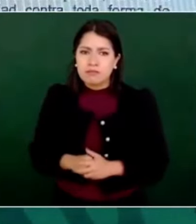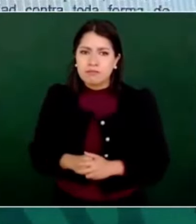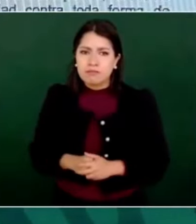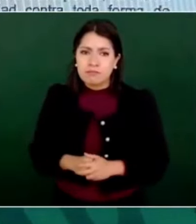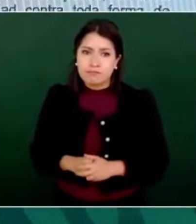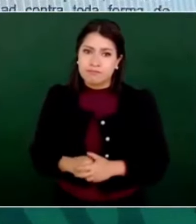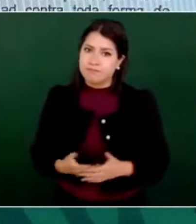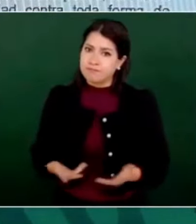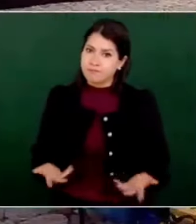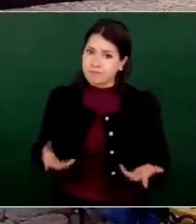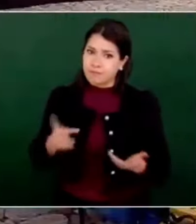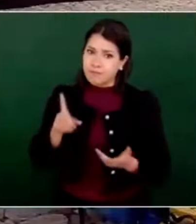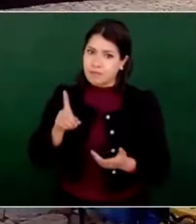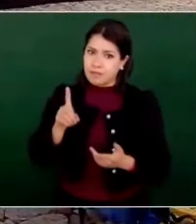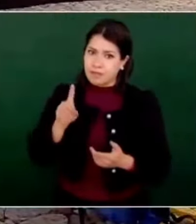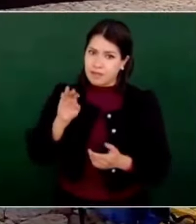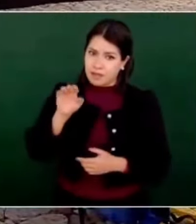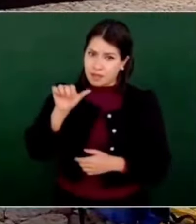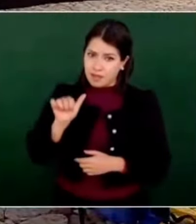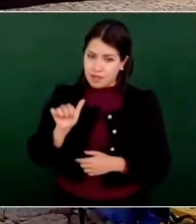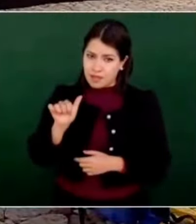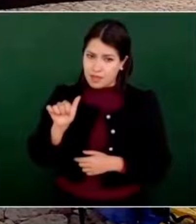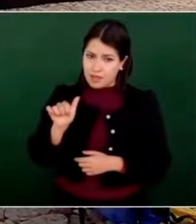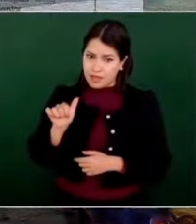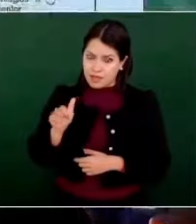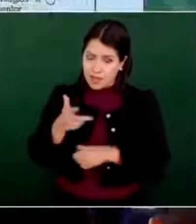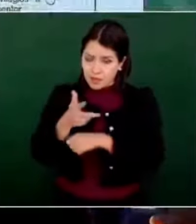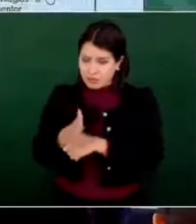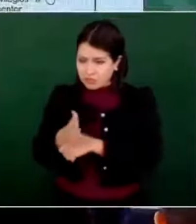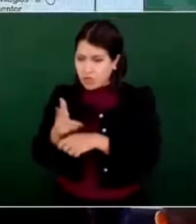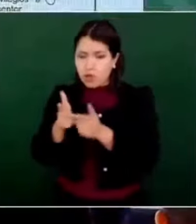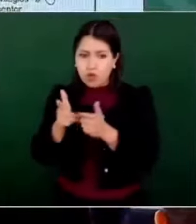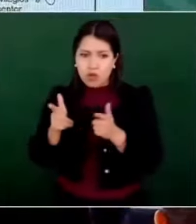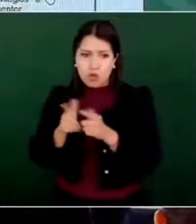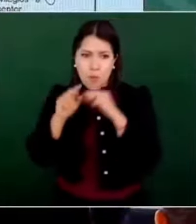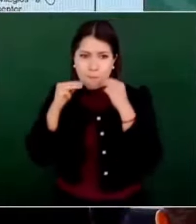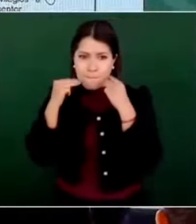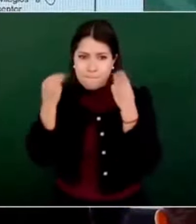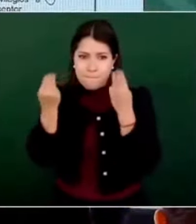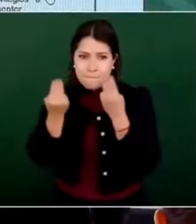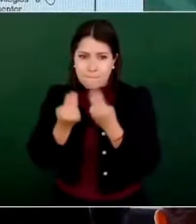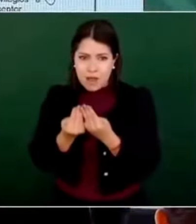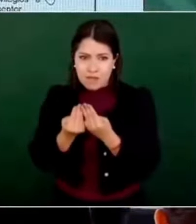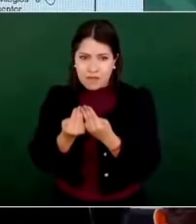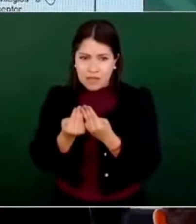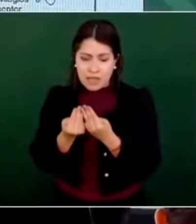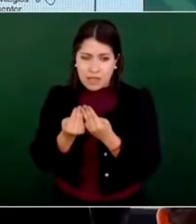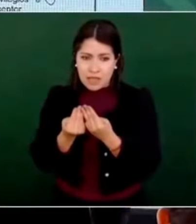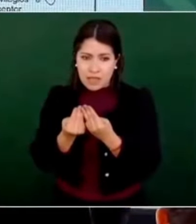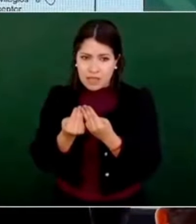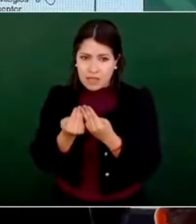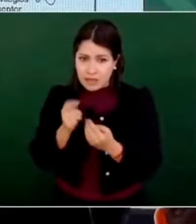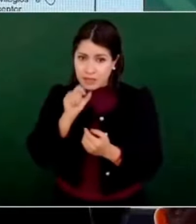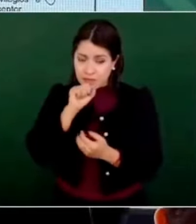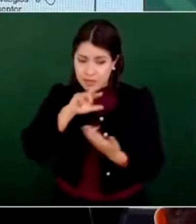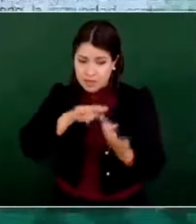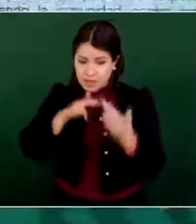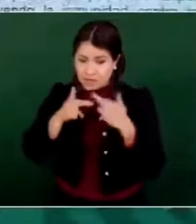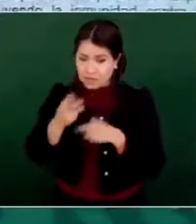bueno la DEA grabó a un grupo de delincuentes que se supone tuvo que ver con esto